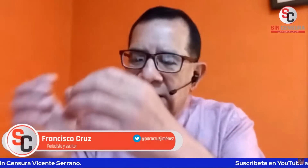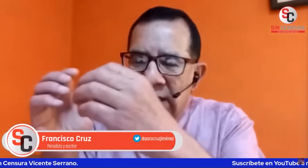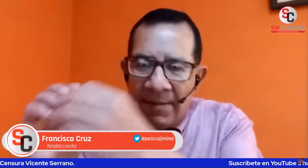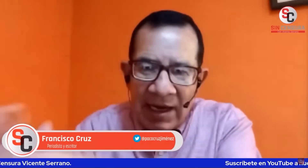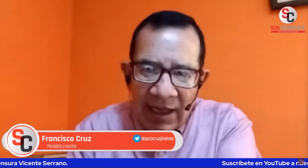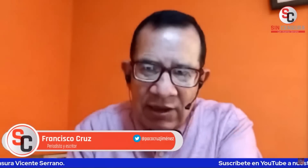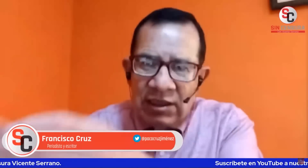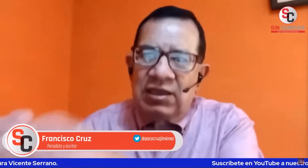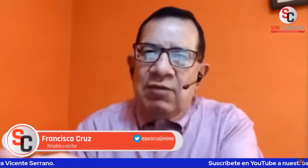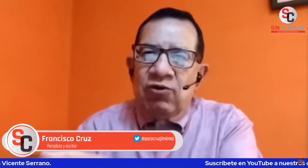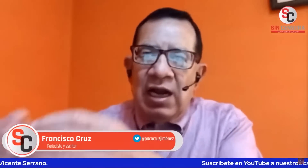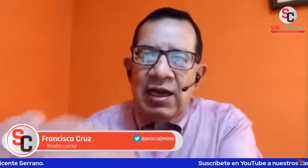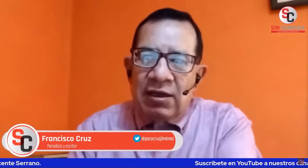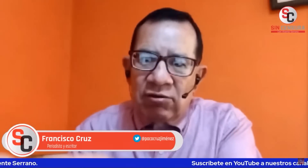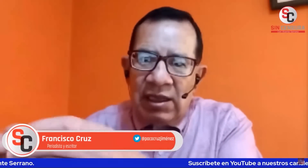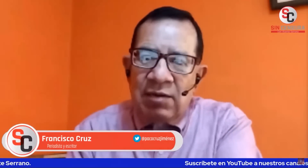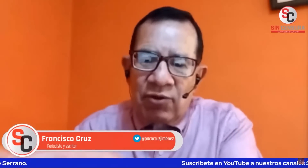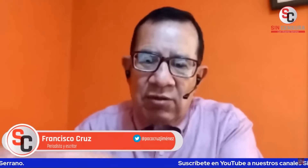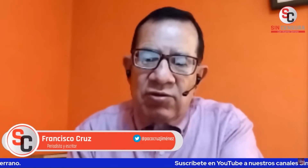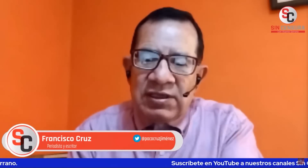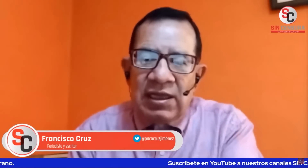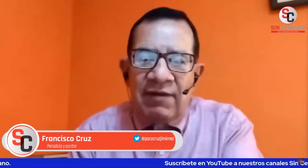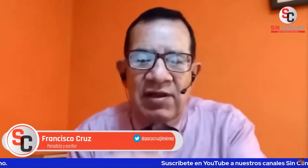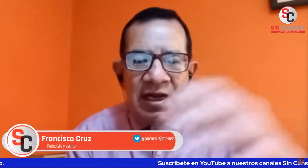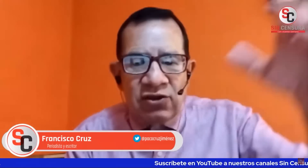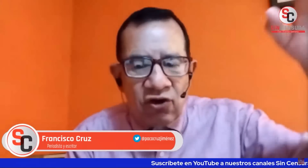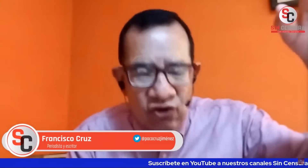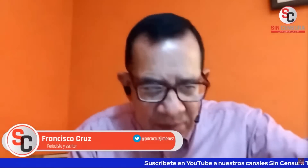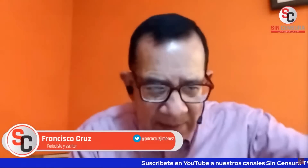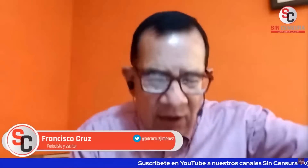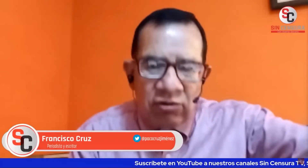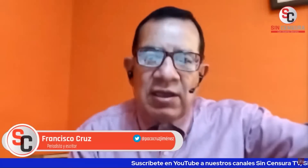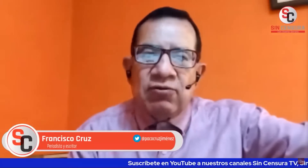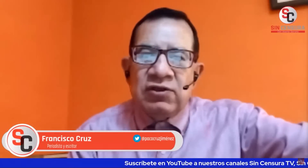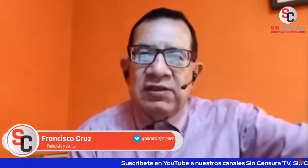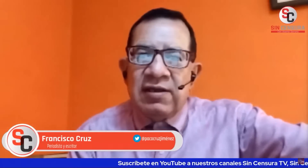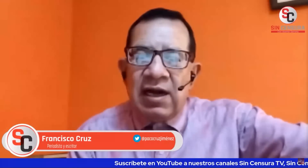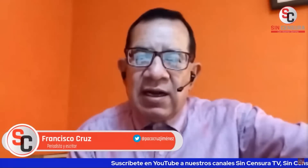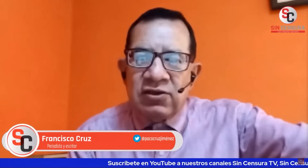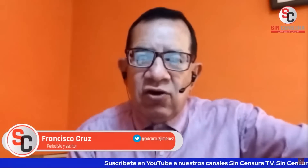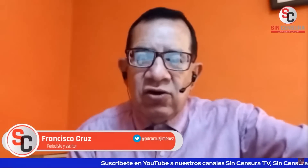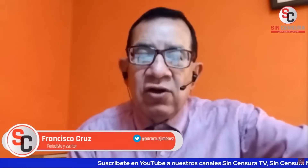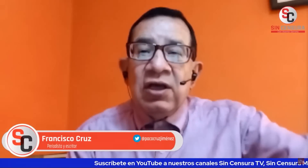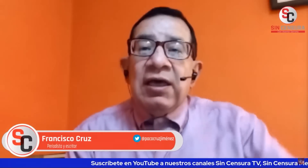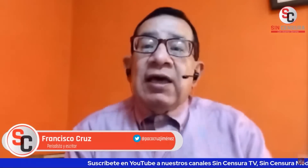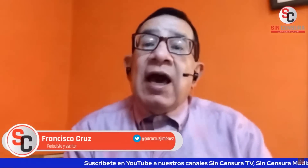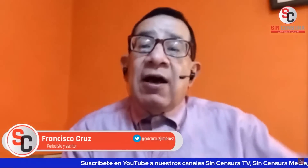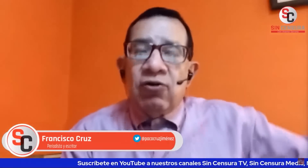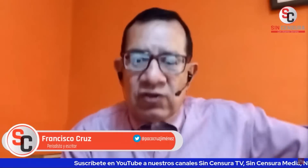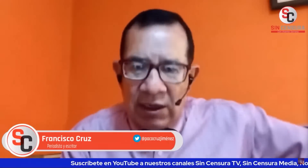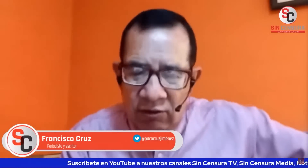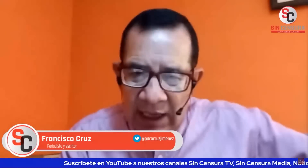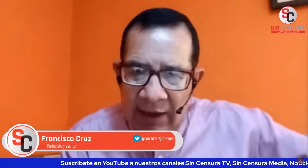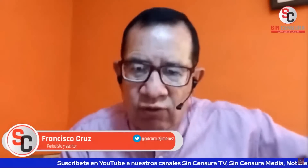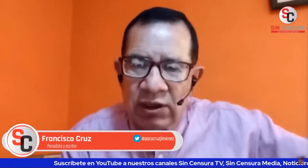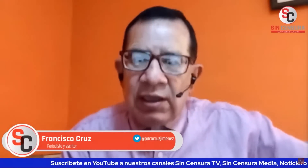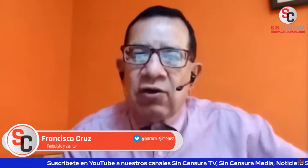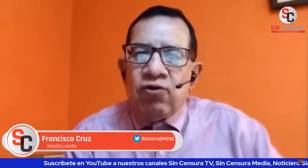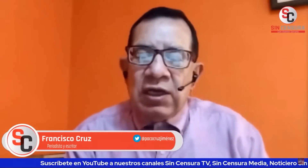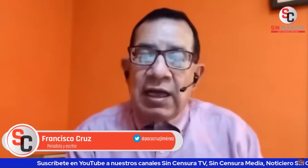Judicial, llámala Tribunal Electoral del Poder Judicial de la Federación, Suprema Corte de Justicia de la Nación, Consejo